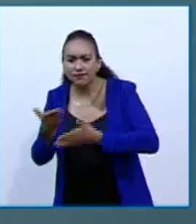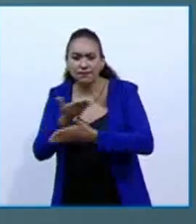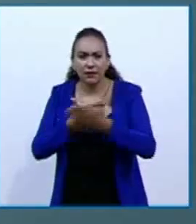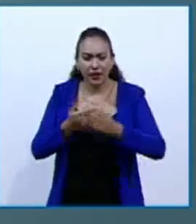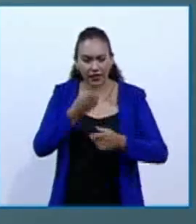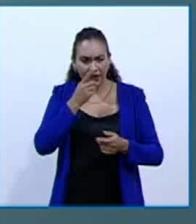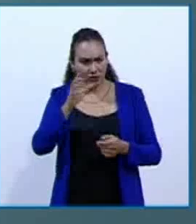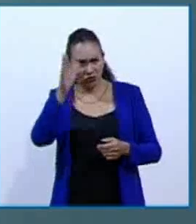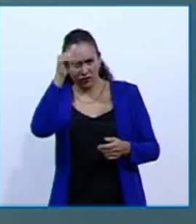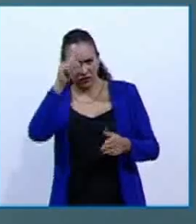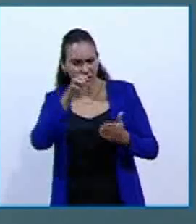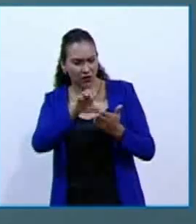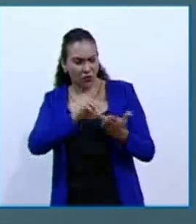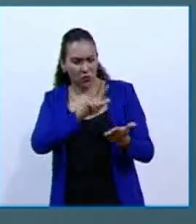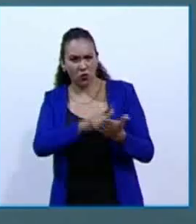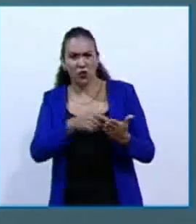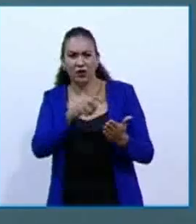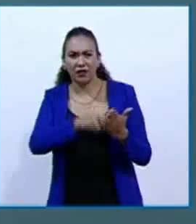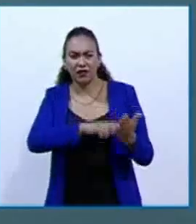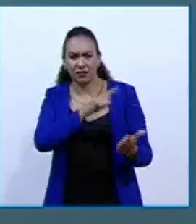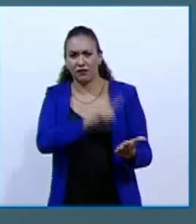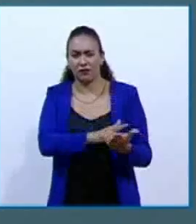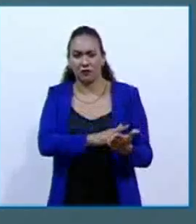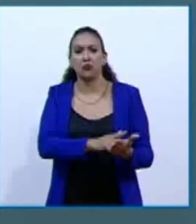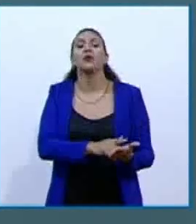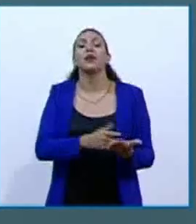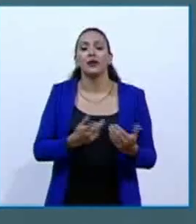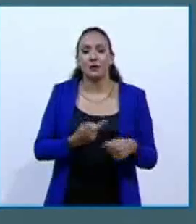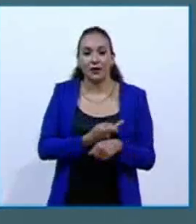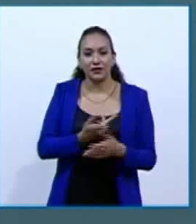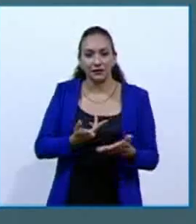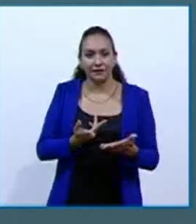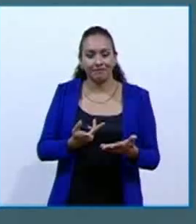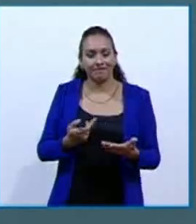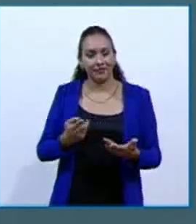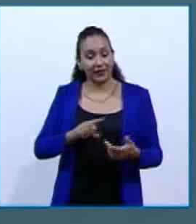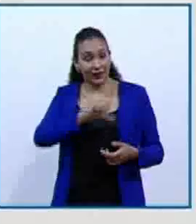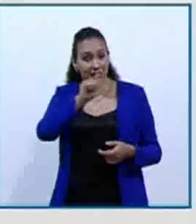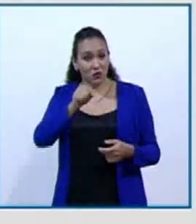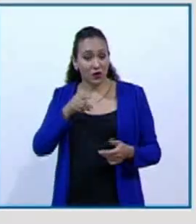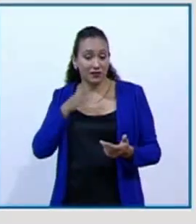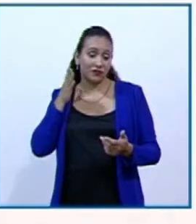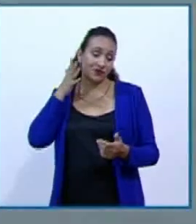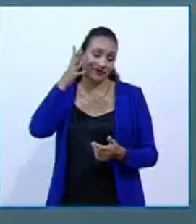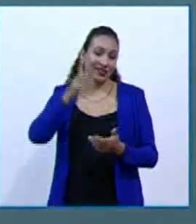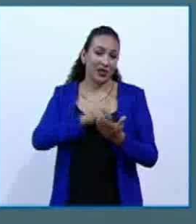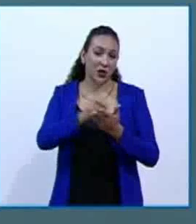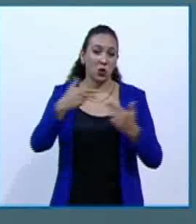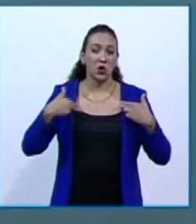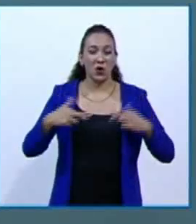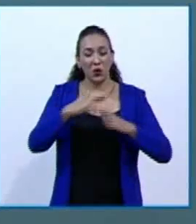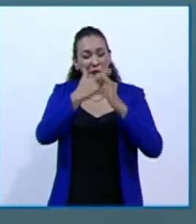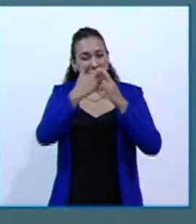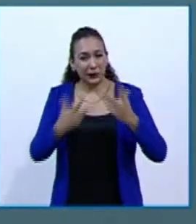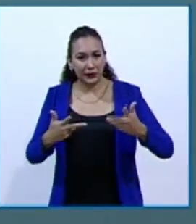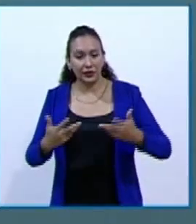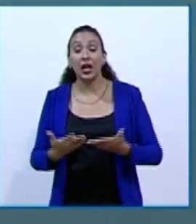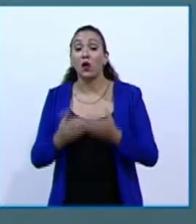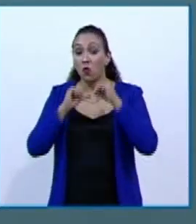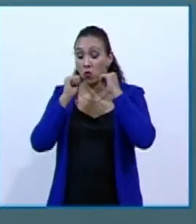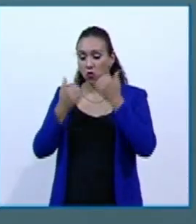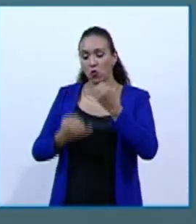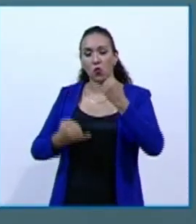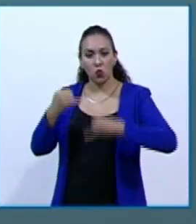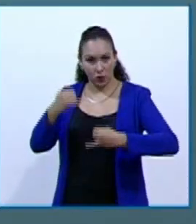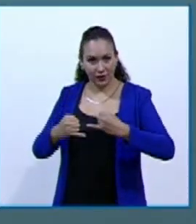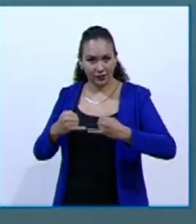constitucionalismo contemporáneo y abre la puerta a escenarios indeseables para los derechos humanos. Por su parte, la Asociación de Jueces para la